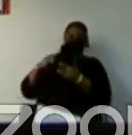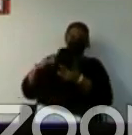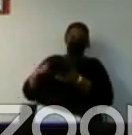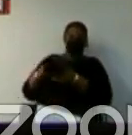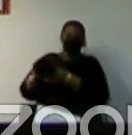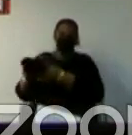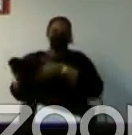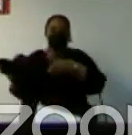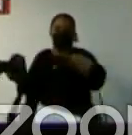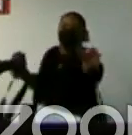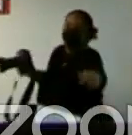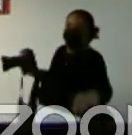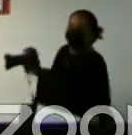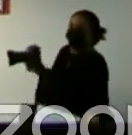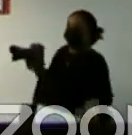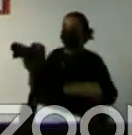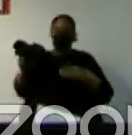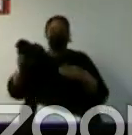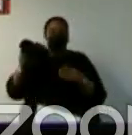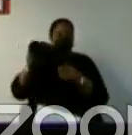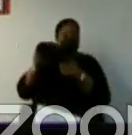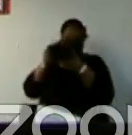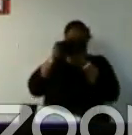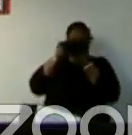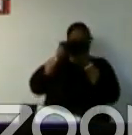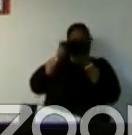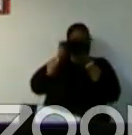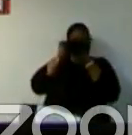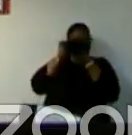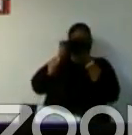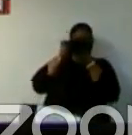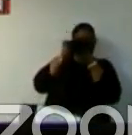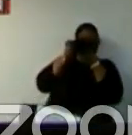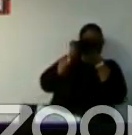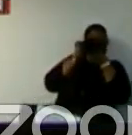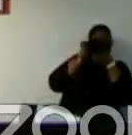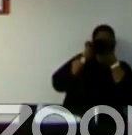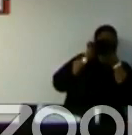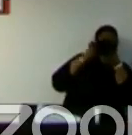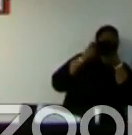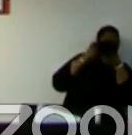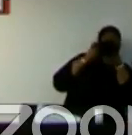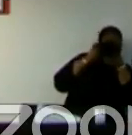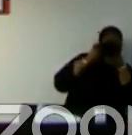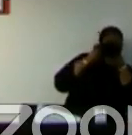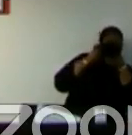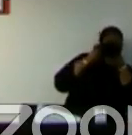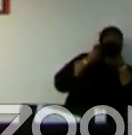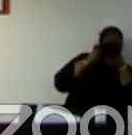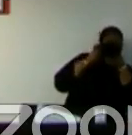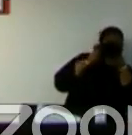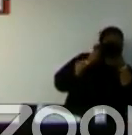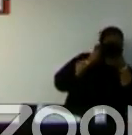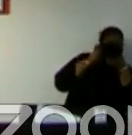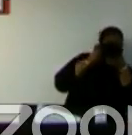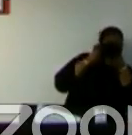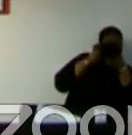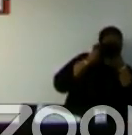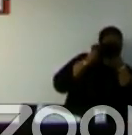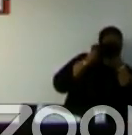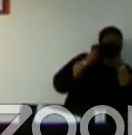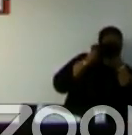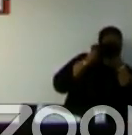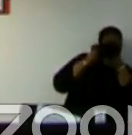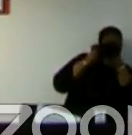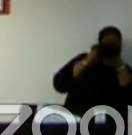empezamos a sacar todas las unidades para darle mantenimiento. Y ya el mantenimiento de Aguirre, la William lo puede constatar ahora, no se podía extender